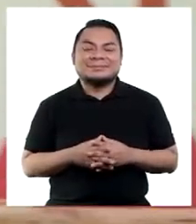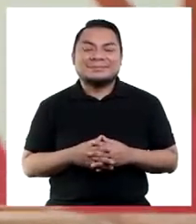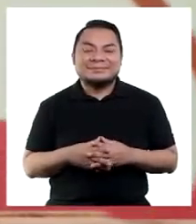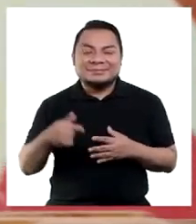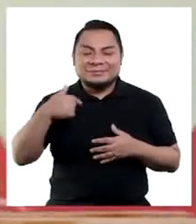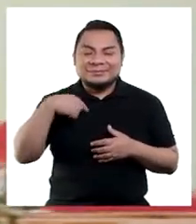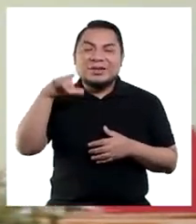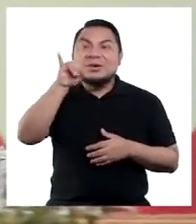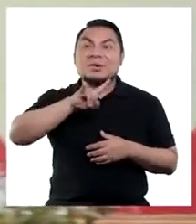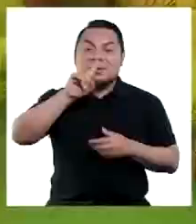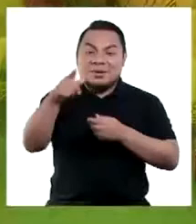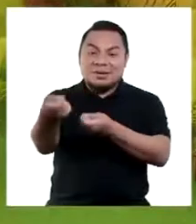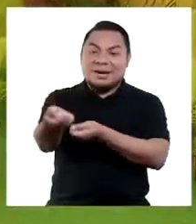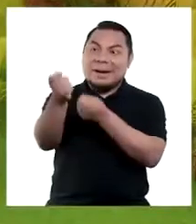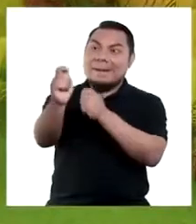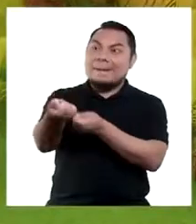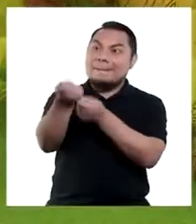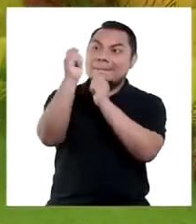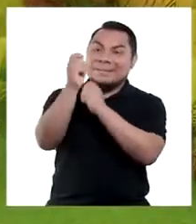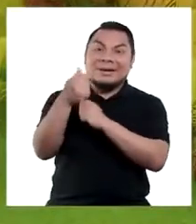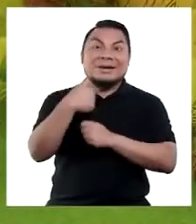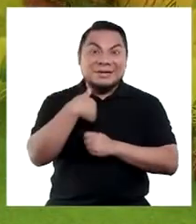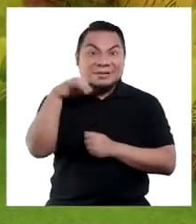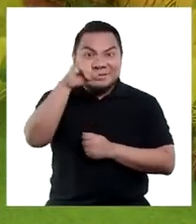estoy usando una caña de pescar